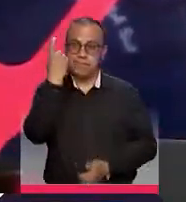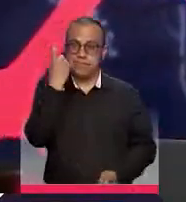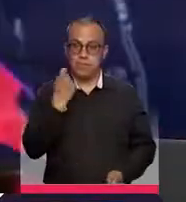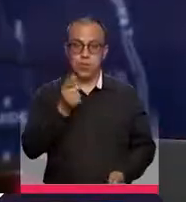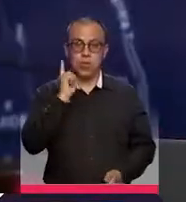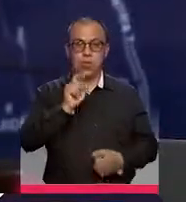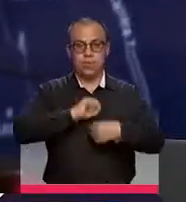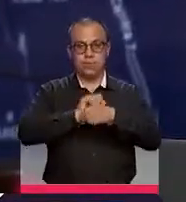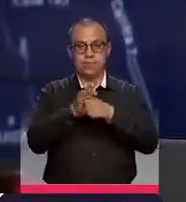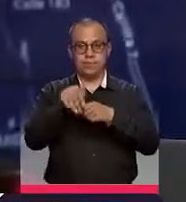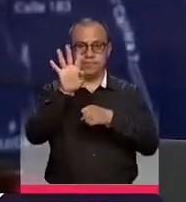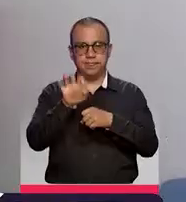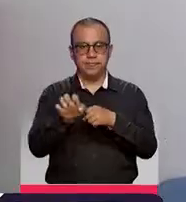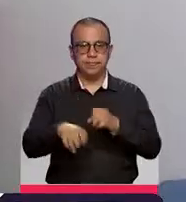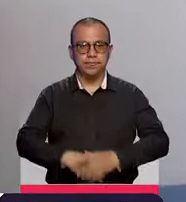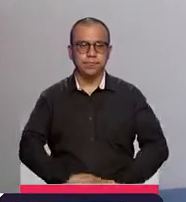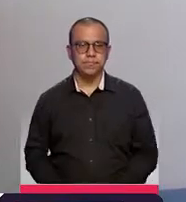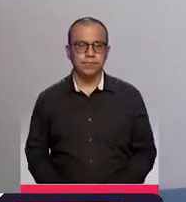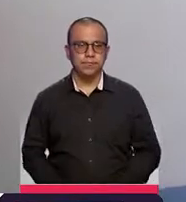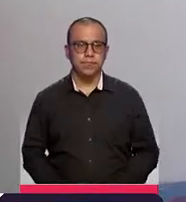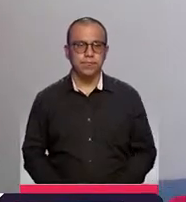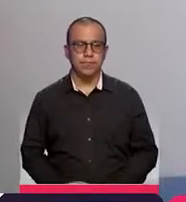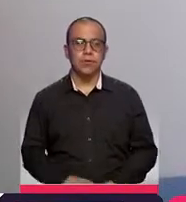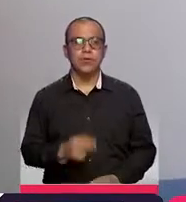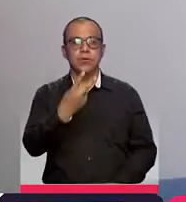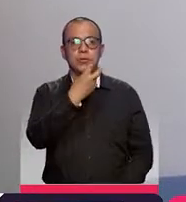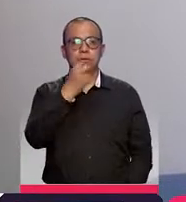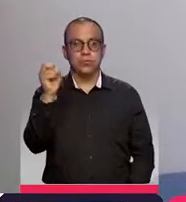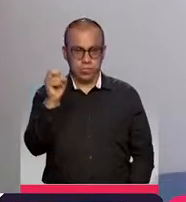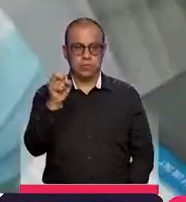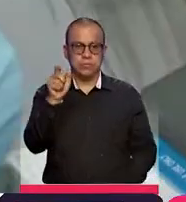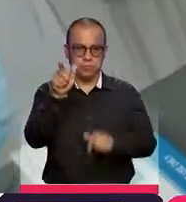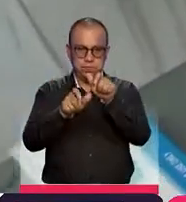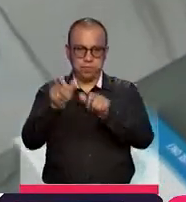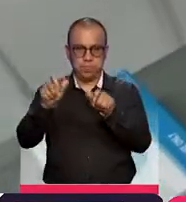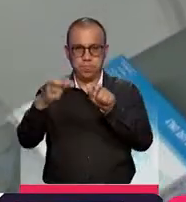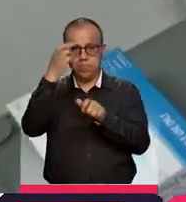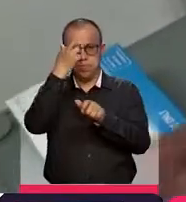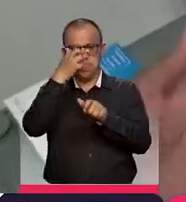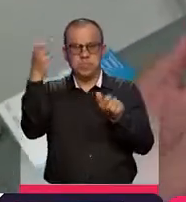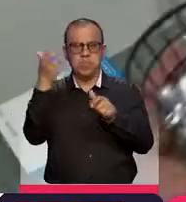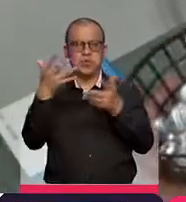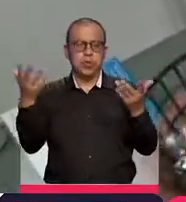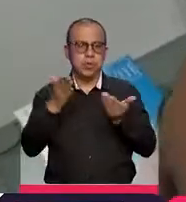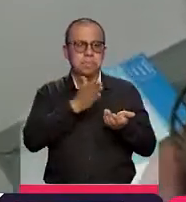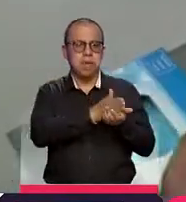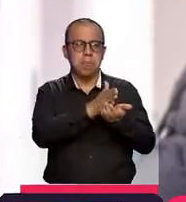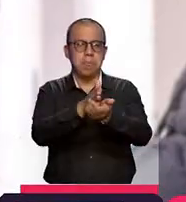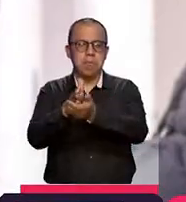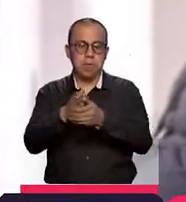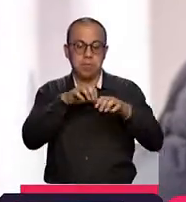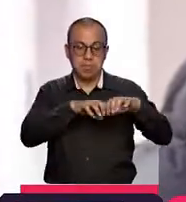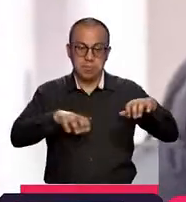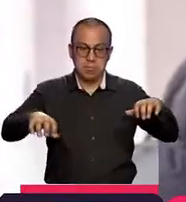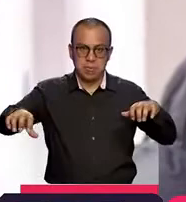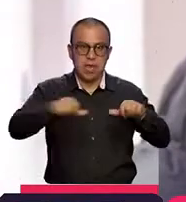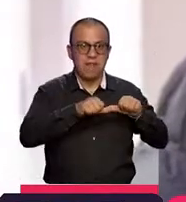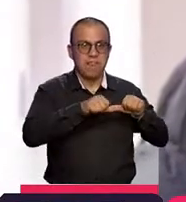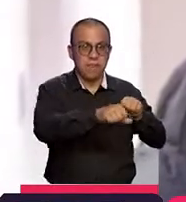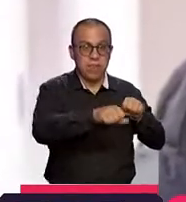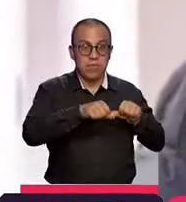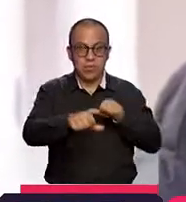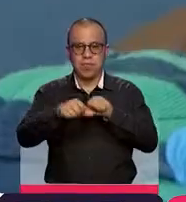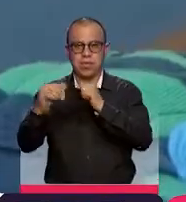debido a la pandemia. Más de 200 profesionales de la salud estarán en 243 puntos fijos y